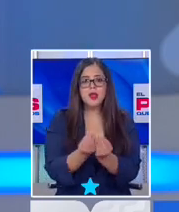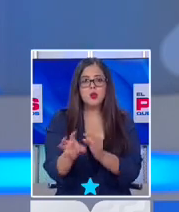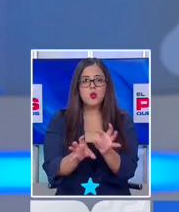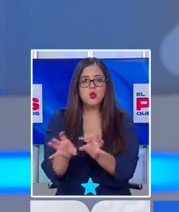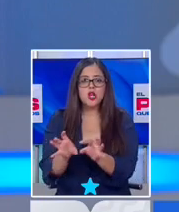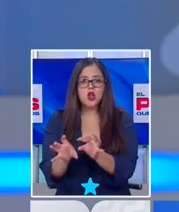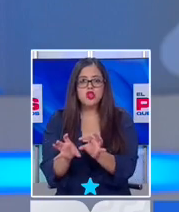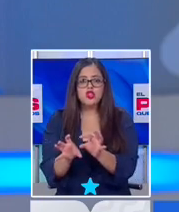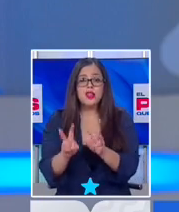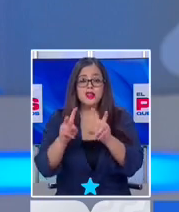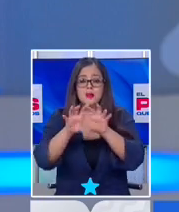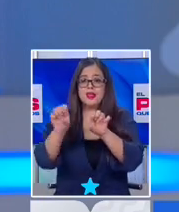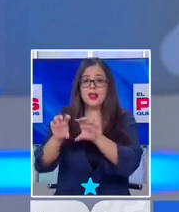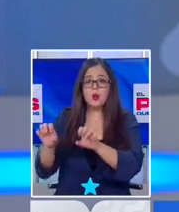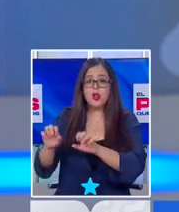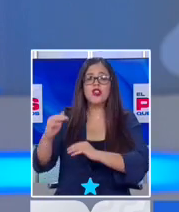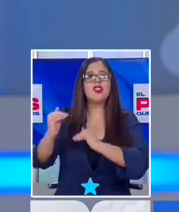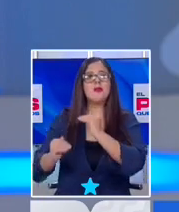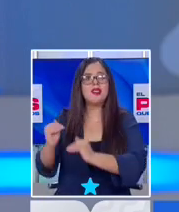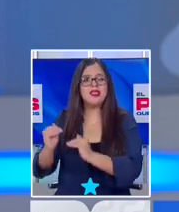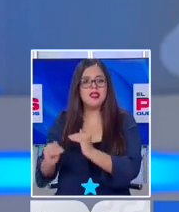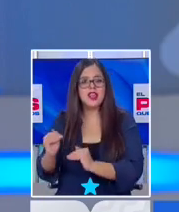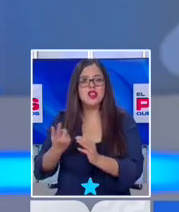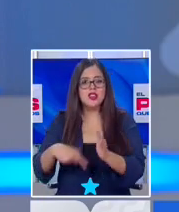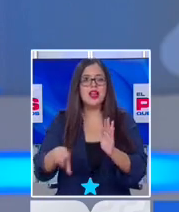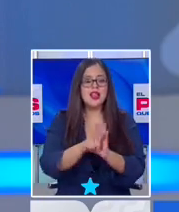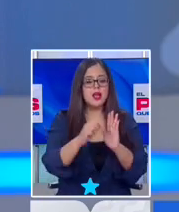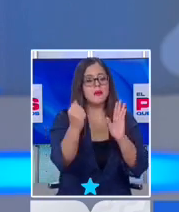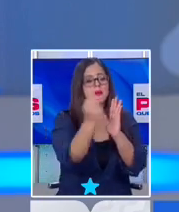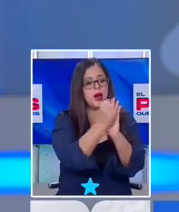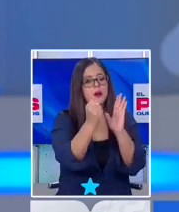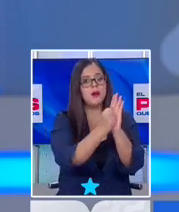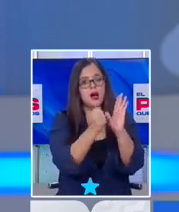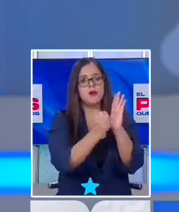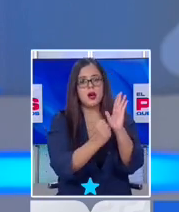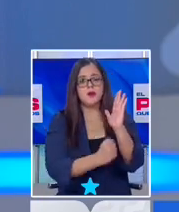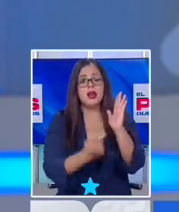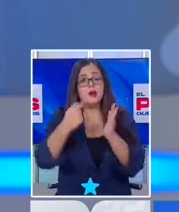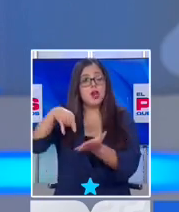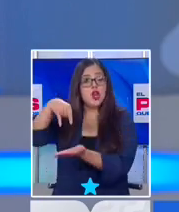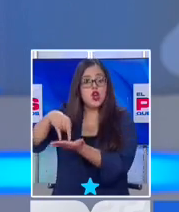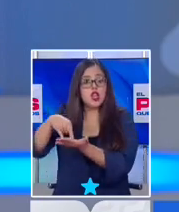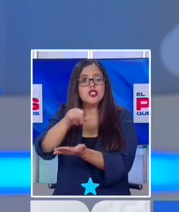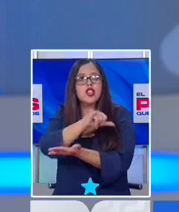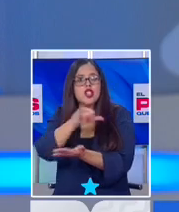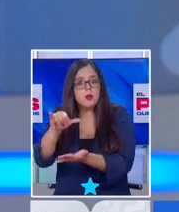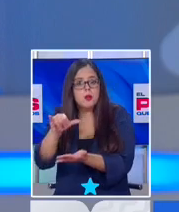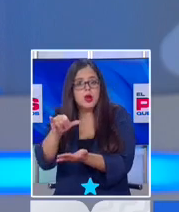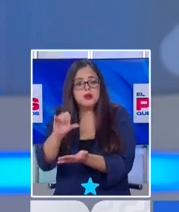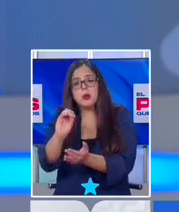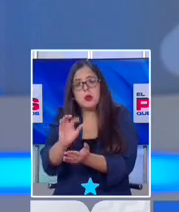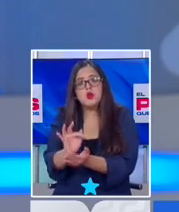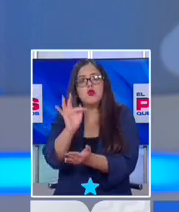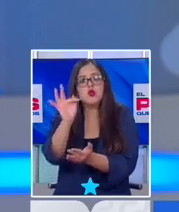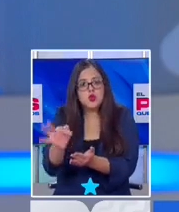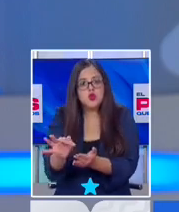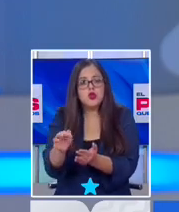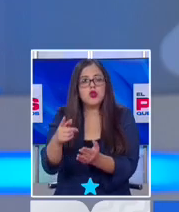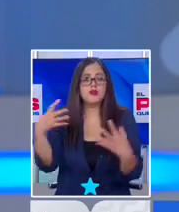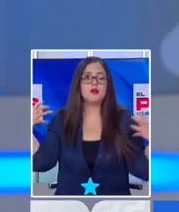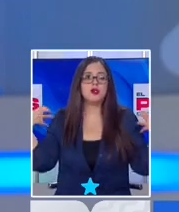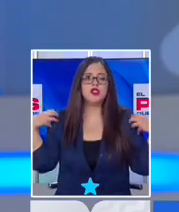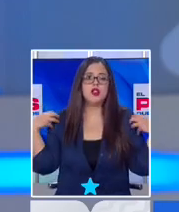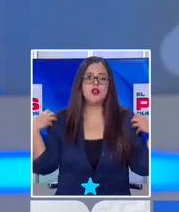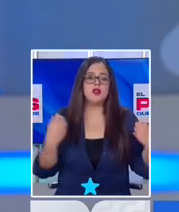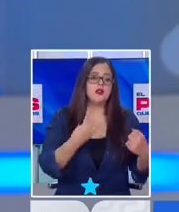están referidas de acuerdo a lo que determine la ley termina muchos artículos y bueno al congreso le tocará se apega el día mañana y ese no de este congreso en cuatro años